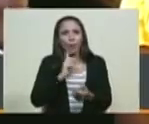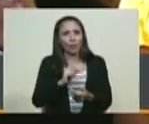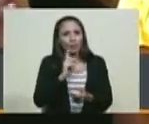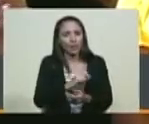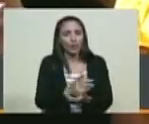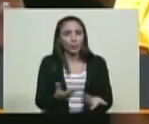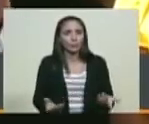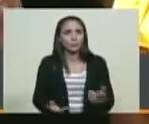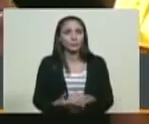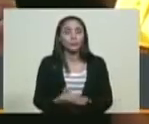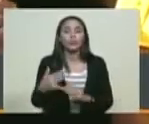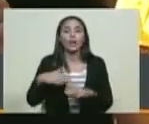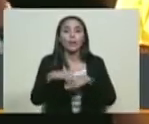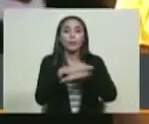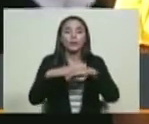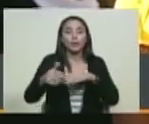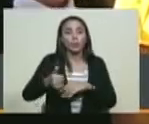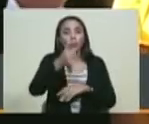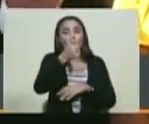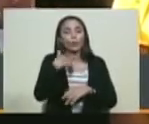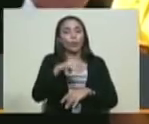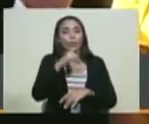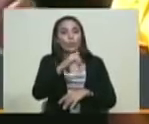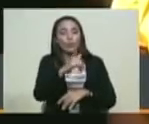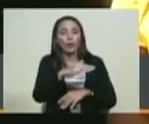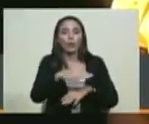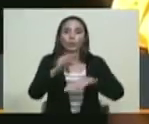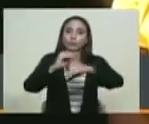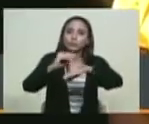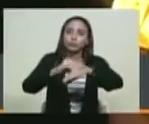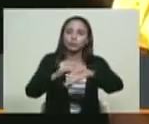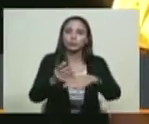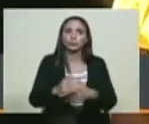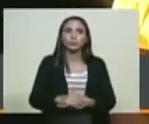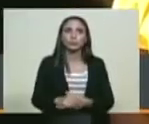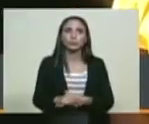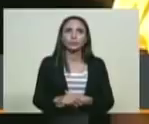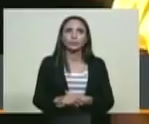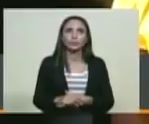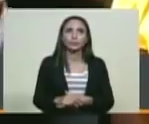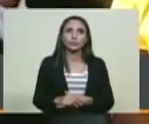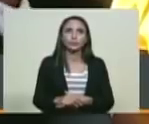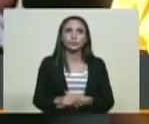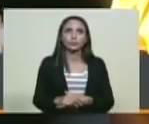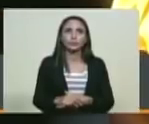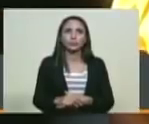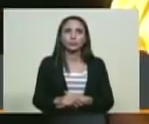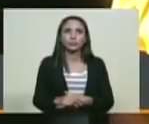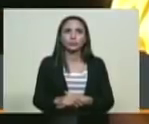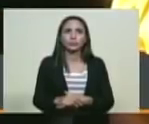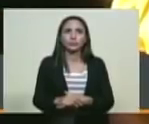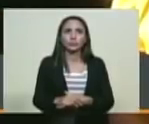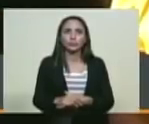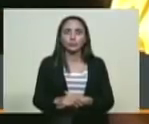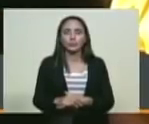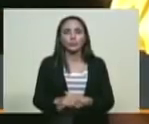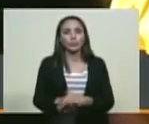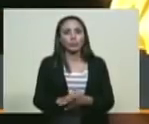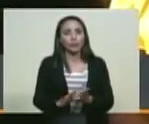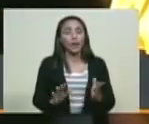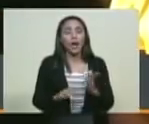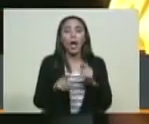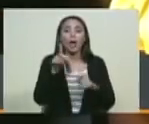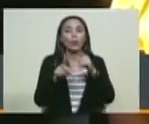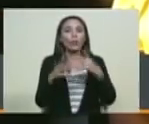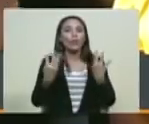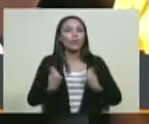rojas que el Ministerio Público ha instruido y no nos han entregado estos grandes corruptos, que por cierto muchos de ellos están en los Estados Unidos de